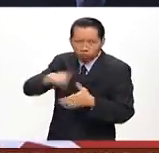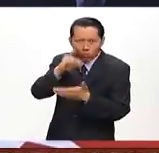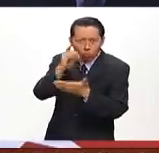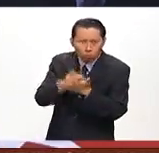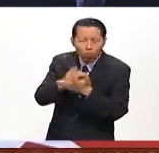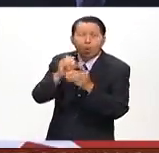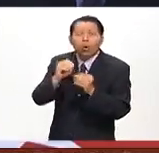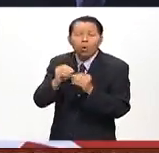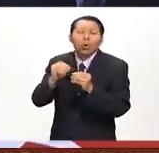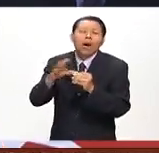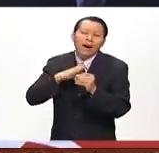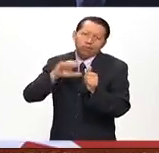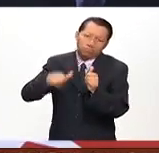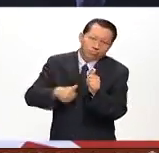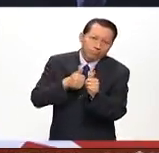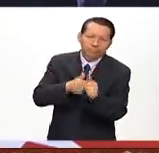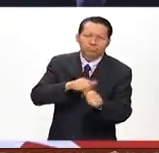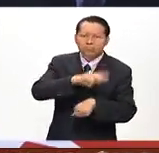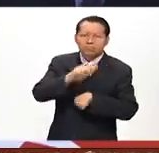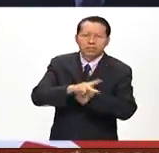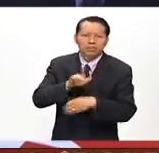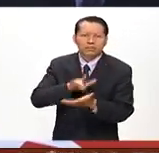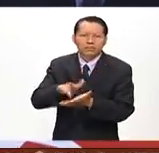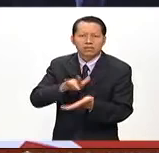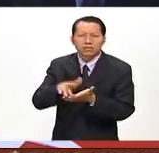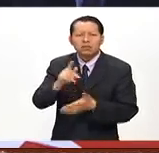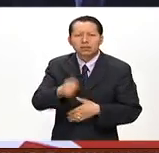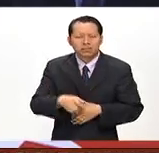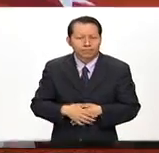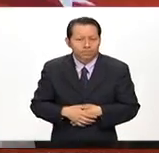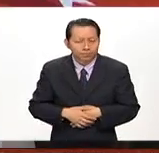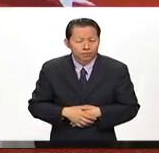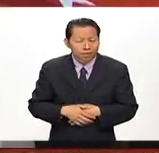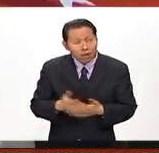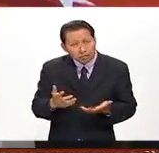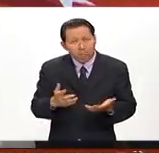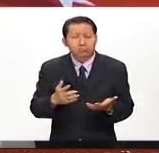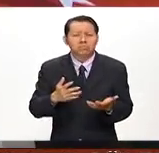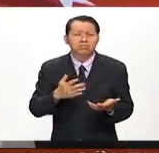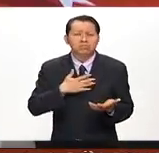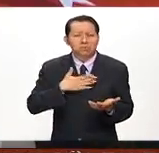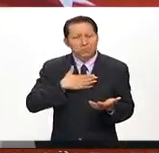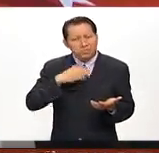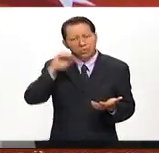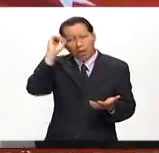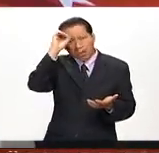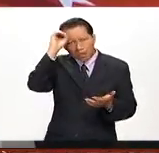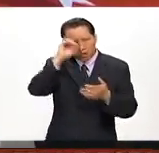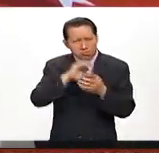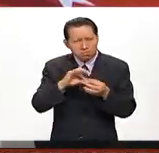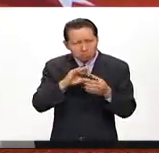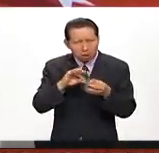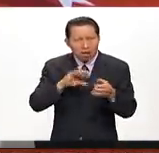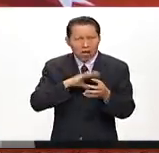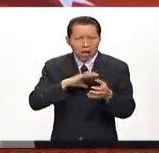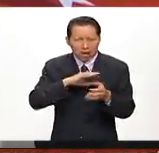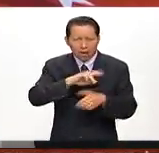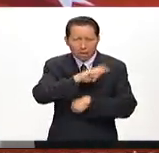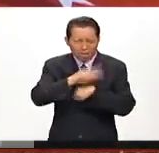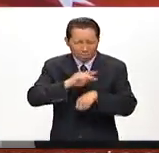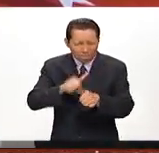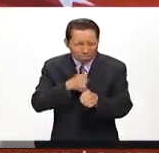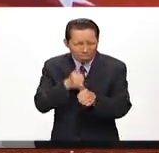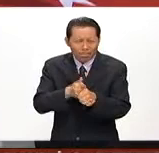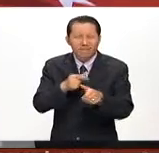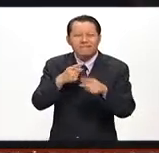están detrás de esto? Mire, yo Omar, creo que más que países hay que ver el grado de